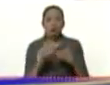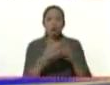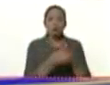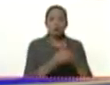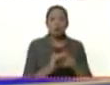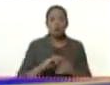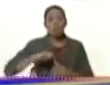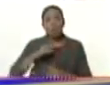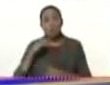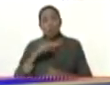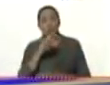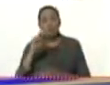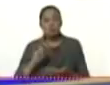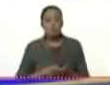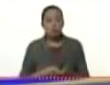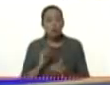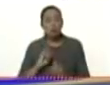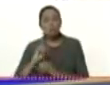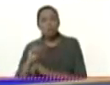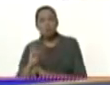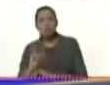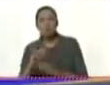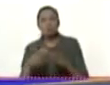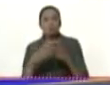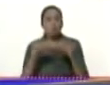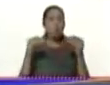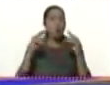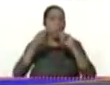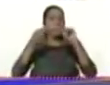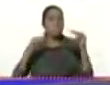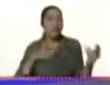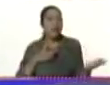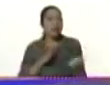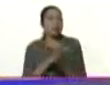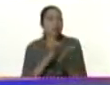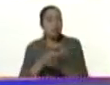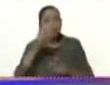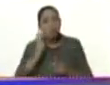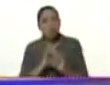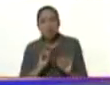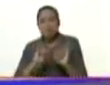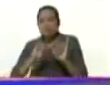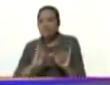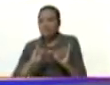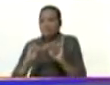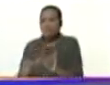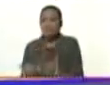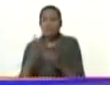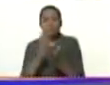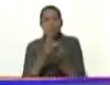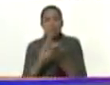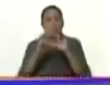por la Policía Nacional Bolivariana y todo fue en paz, como debe ser siempre.